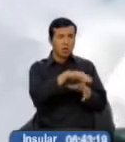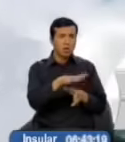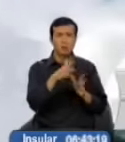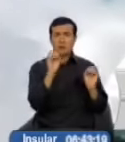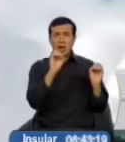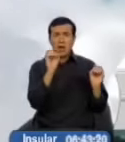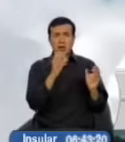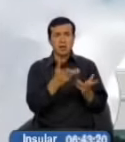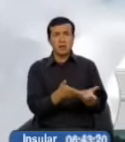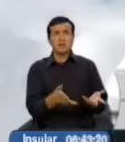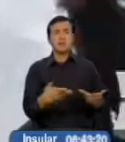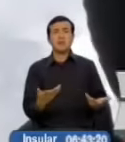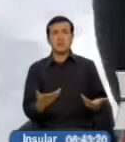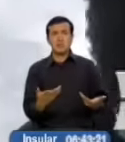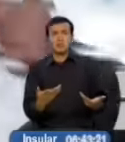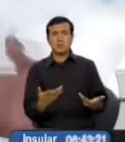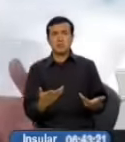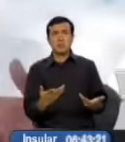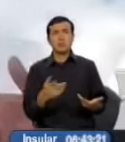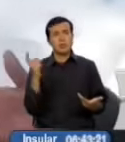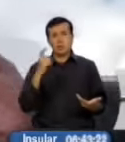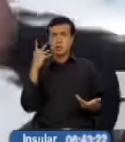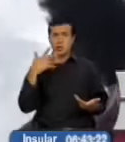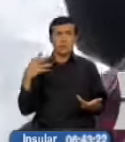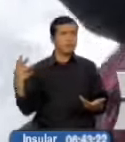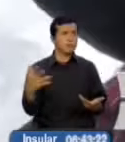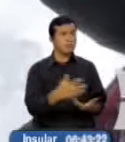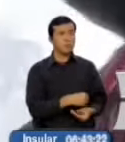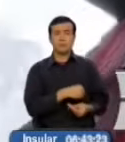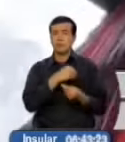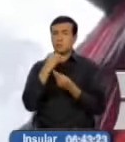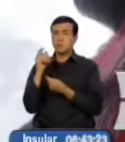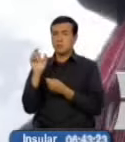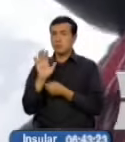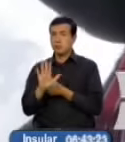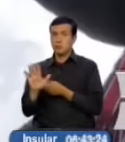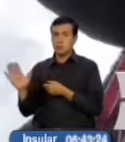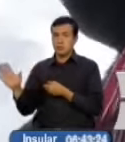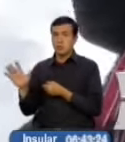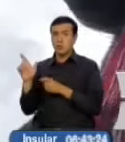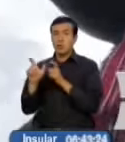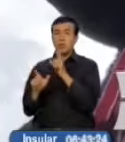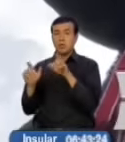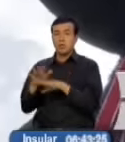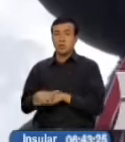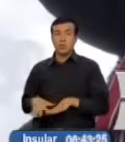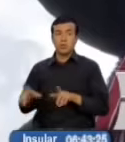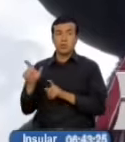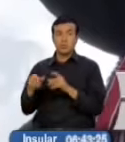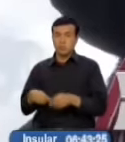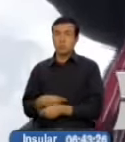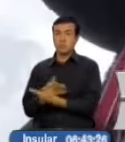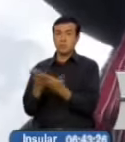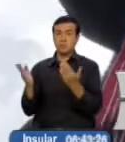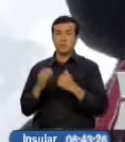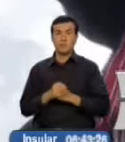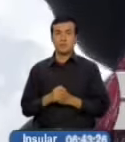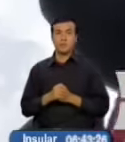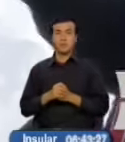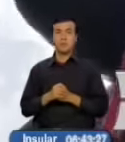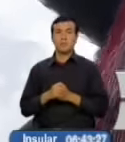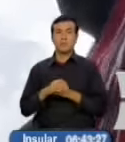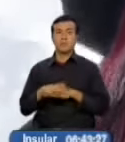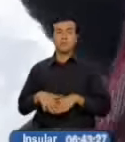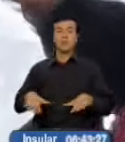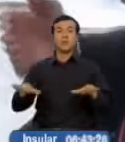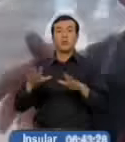ociosos, que tienen que ser expropiados para colocarlos en manos de la gente, del pueblo, de los